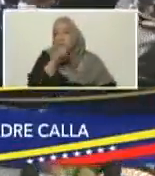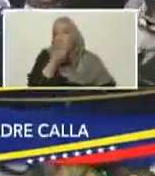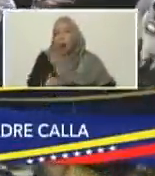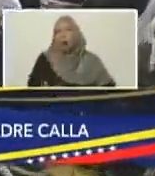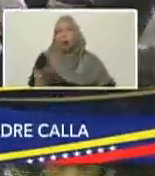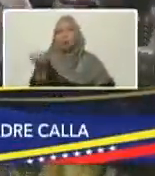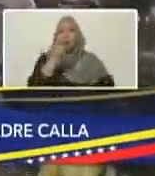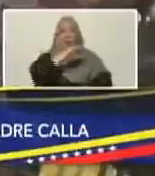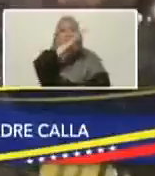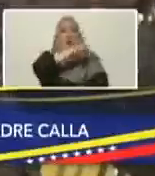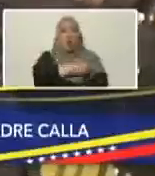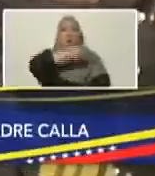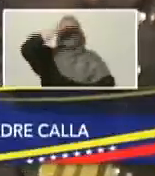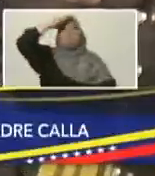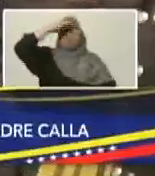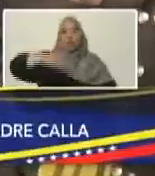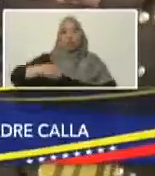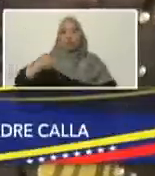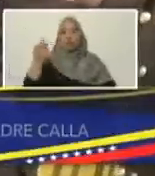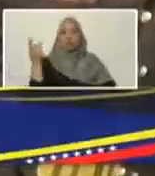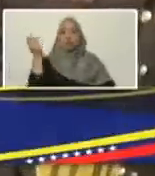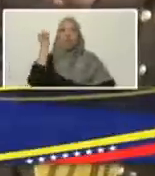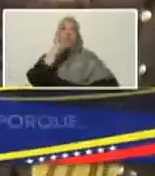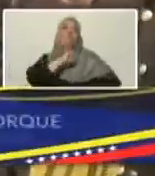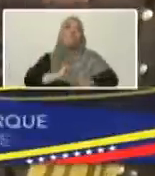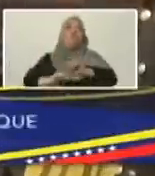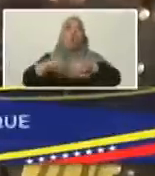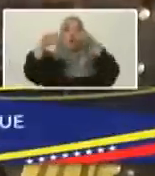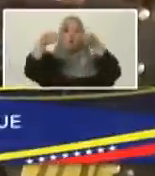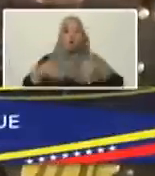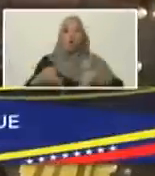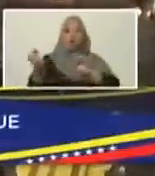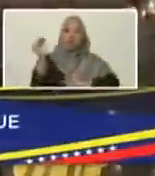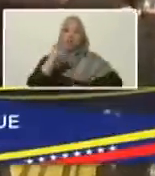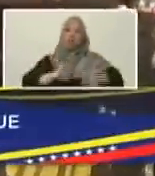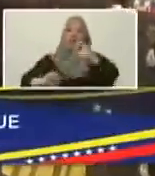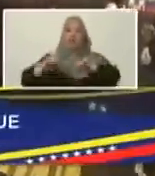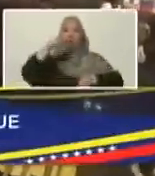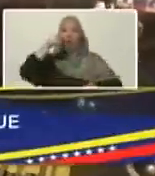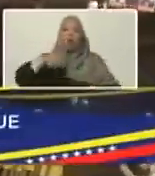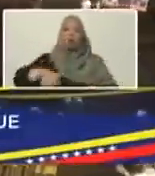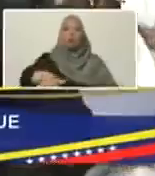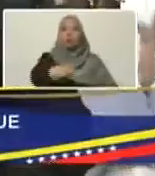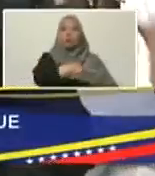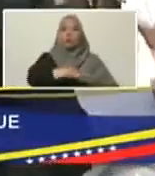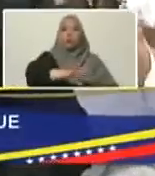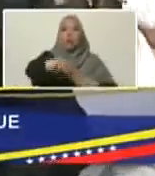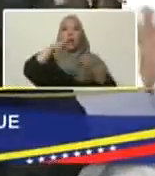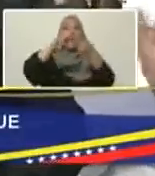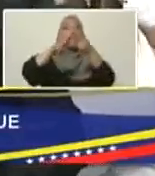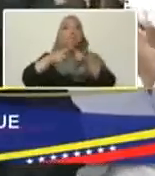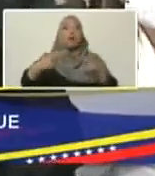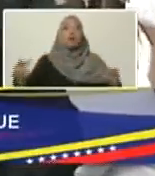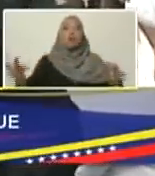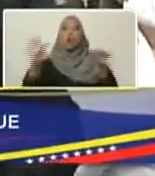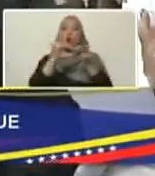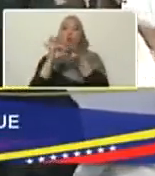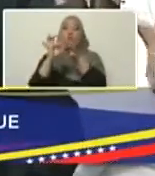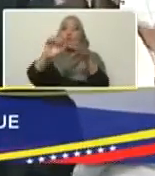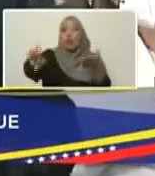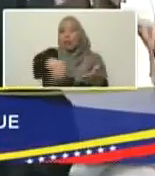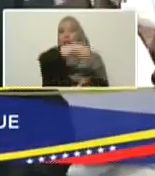un poder militar plantado firme en la defensa del territorio, de la paz y de la unión